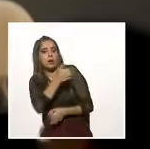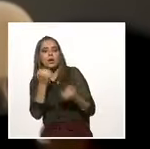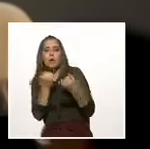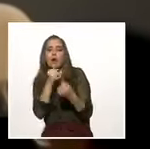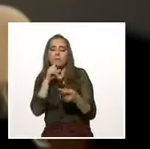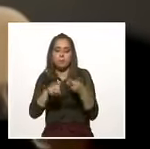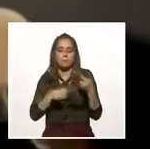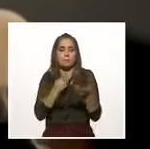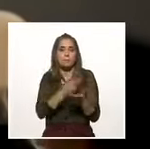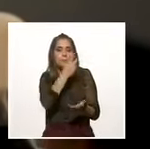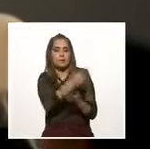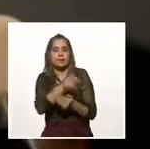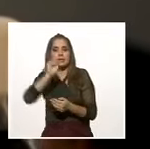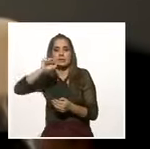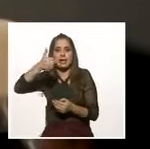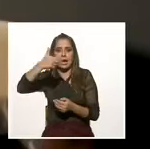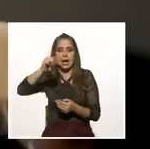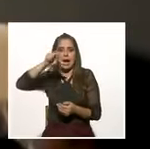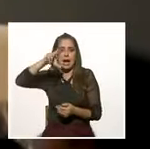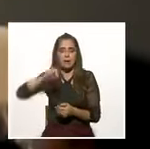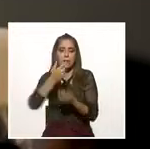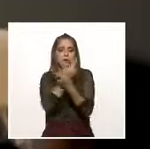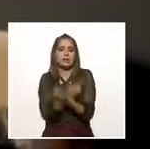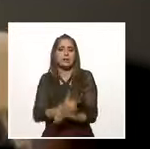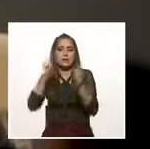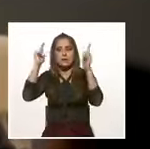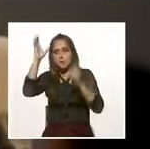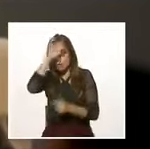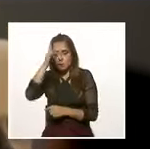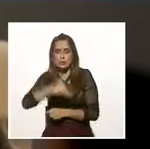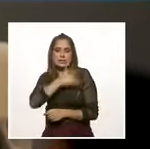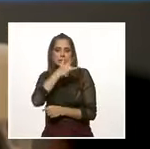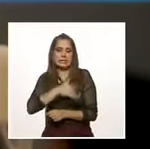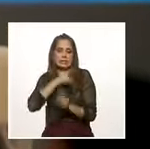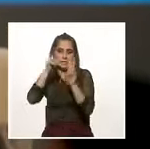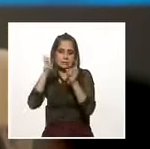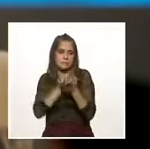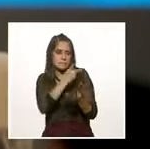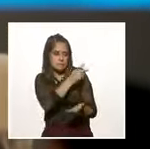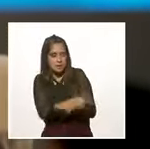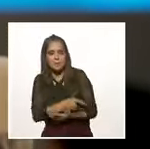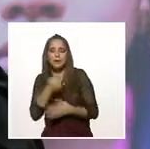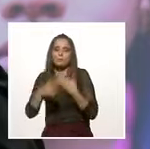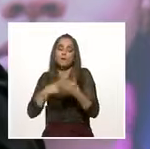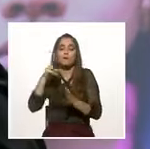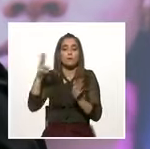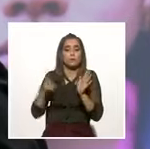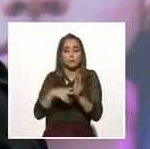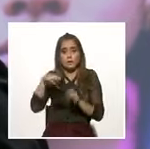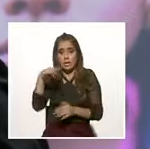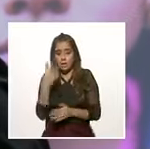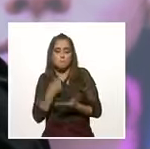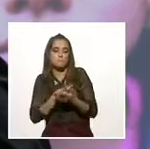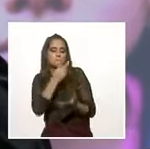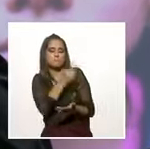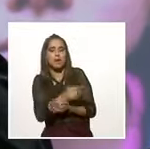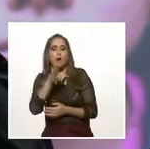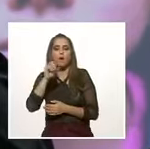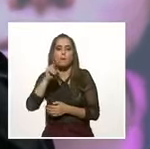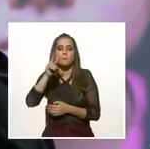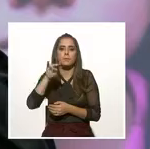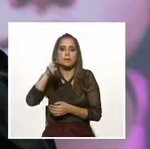premio Sájarov a la libertad de conciencia. En 2014 recibió el premio